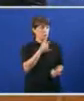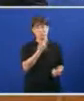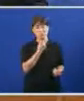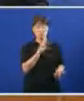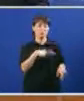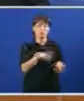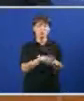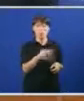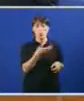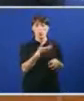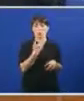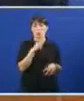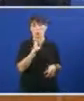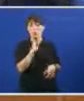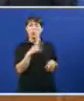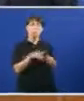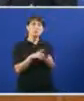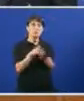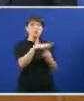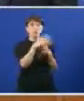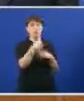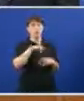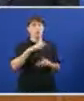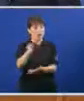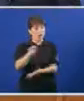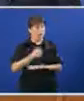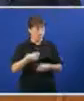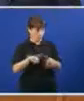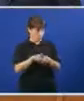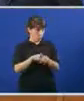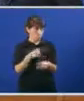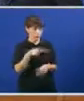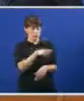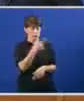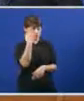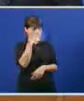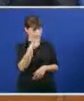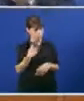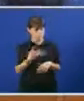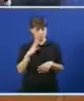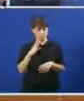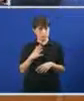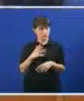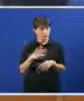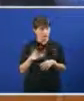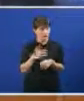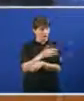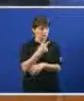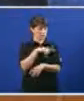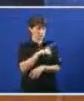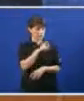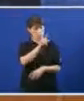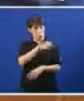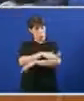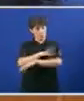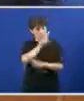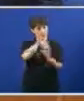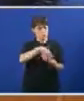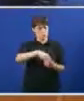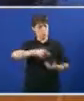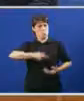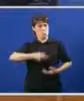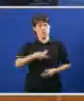me fala da situación que herdamos, vostede que era unha persona moi importante do goberno, tanto aquí como ali, en